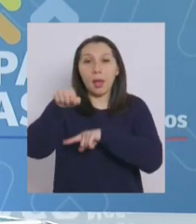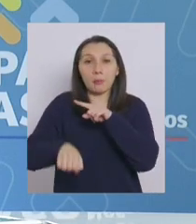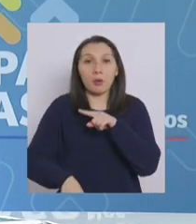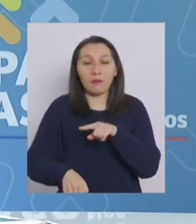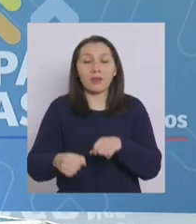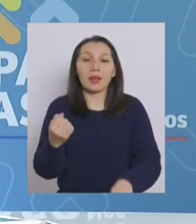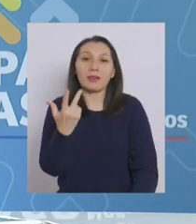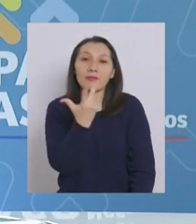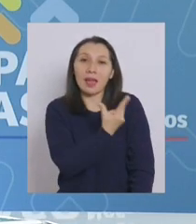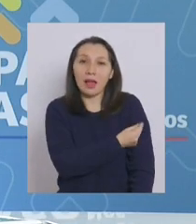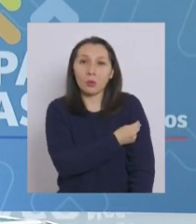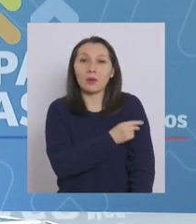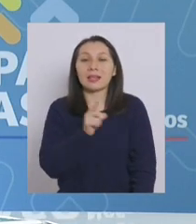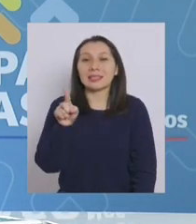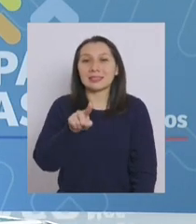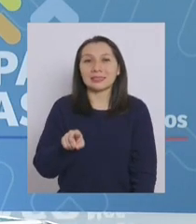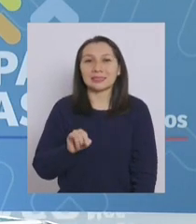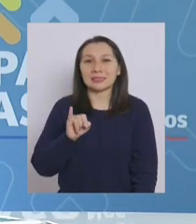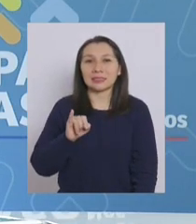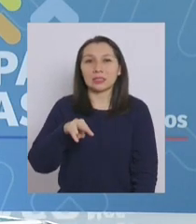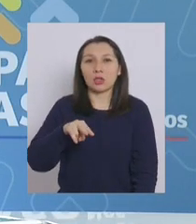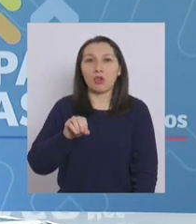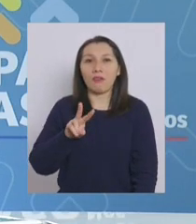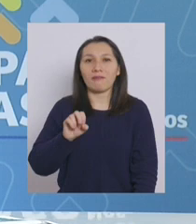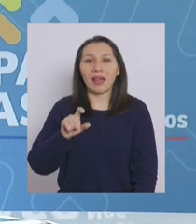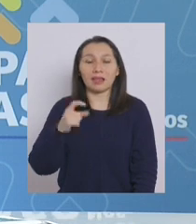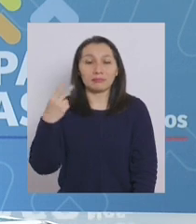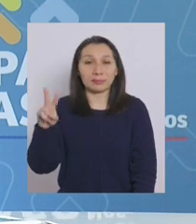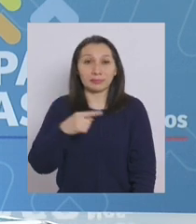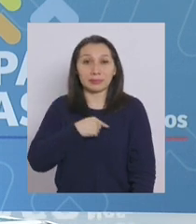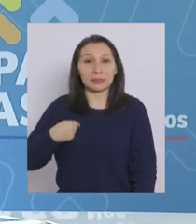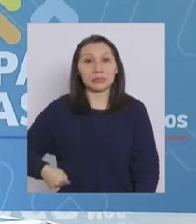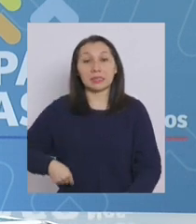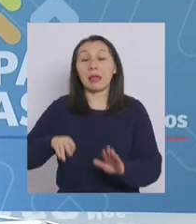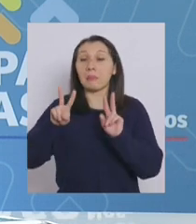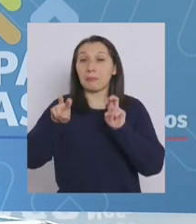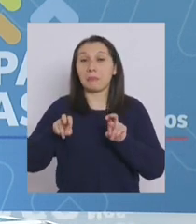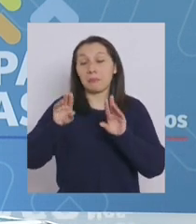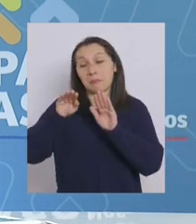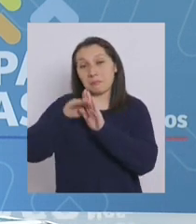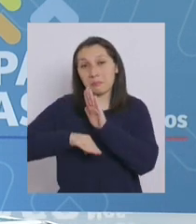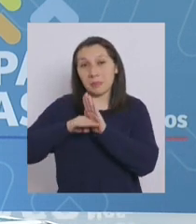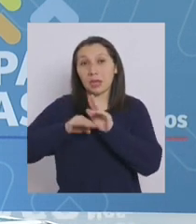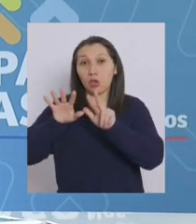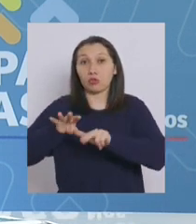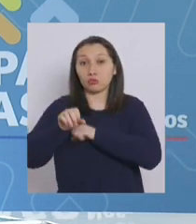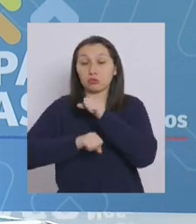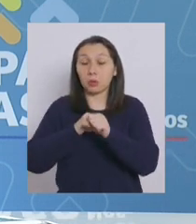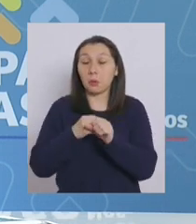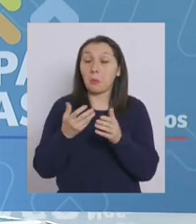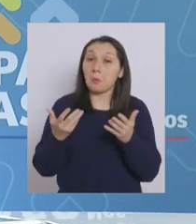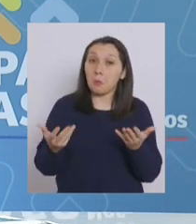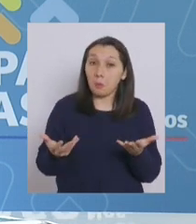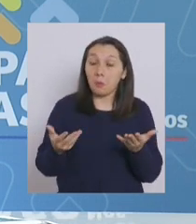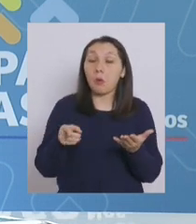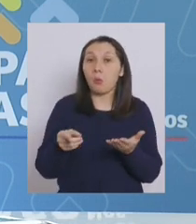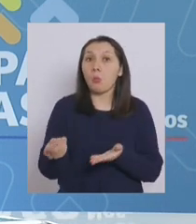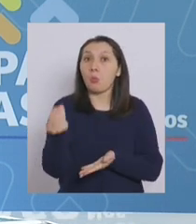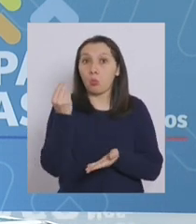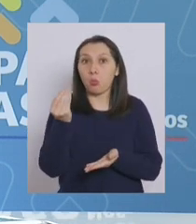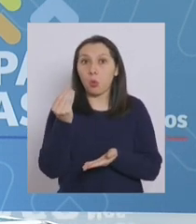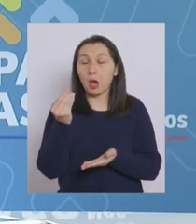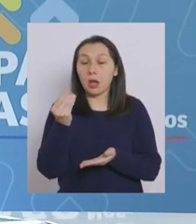de la vacuna Sinovac en China en menores de 18 años, por supuesto que a nosotros nos causa una muy